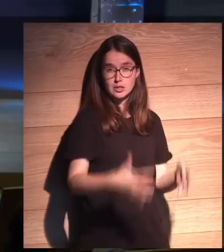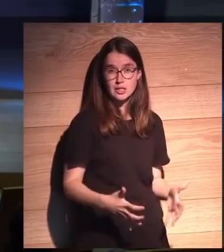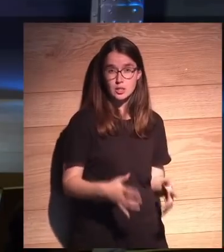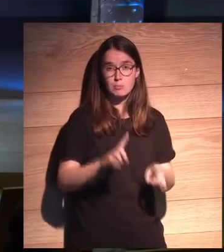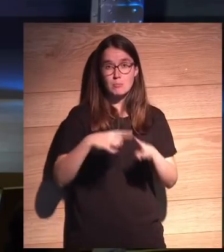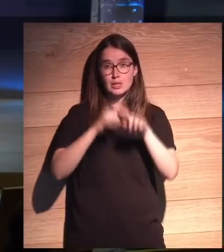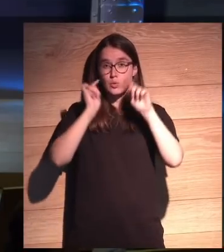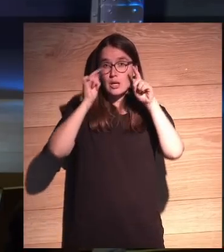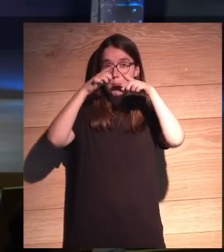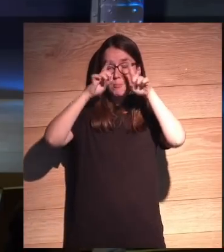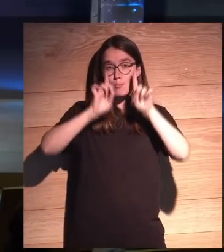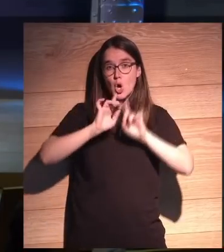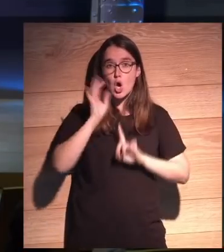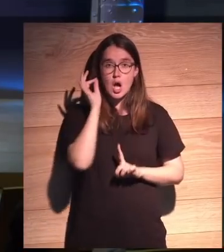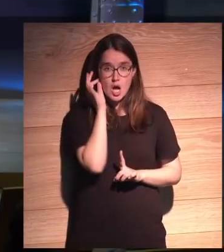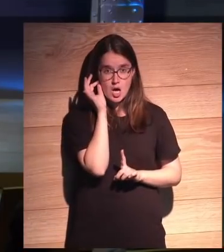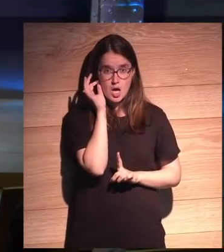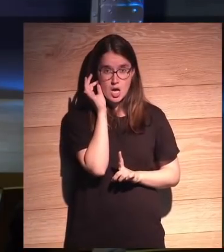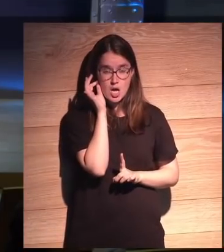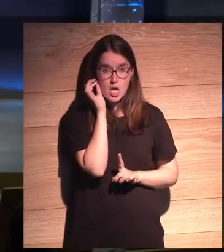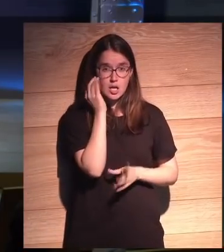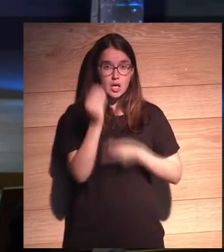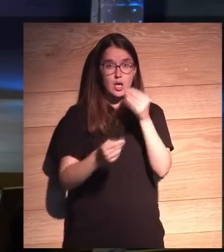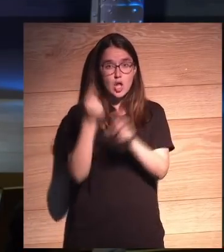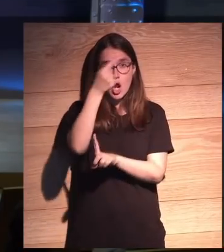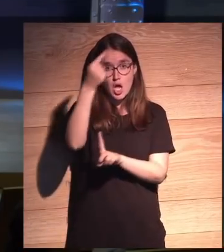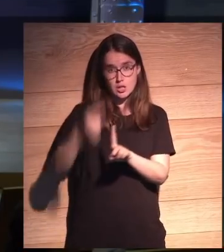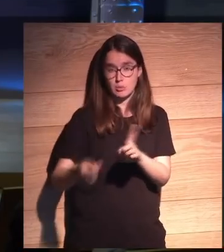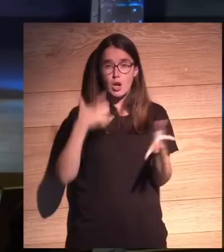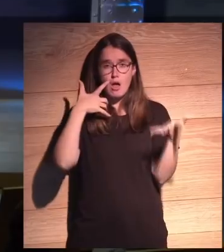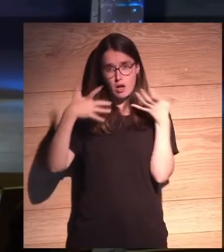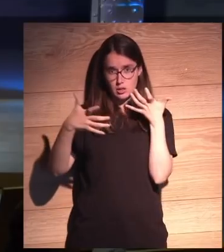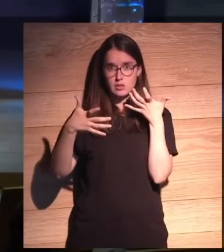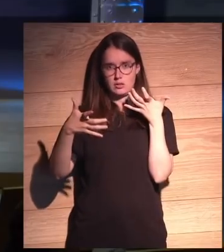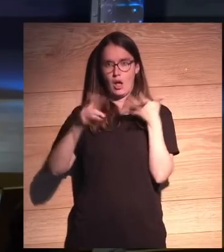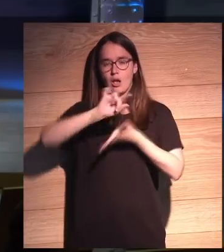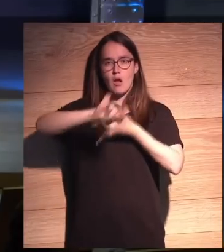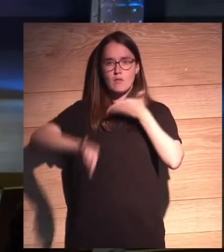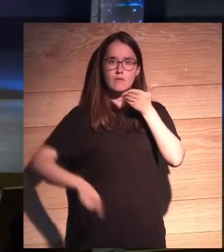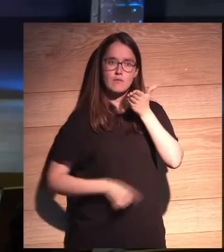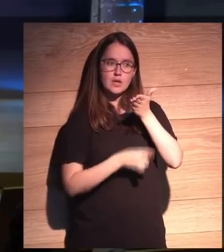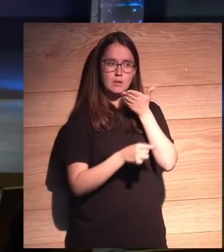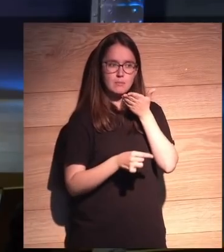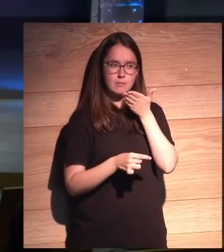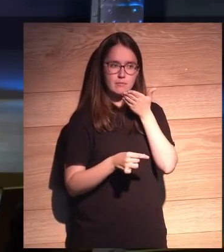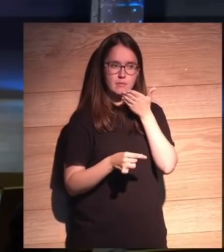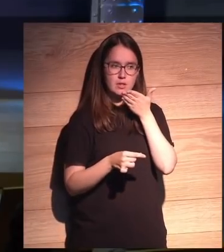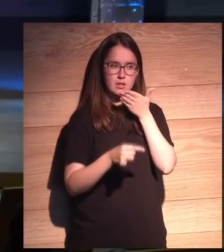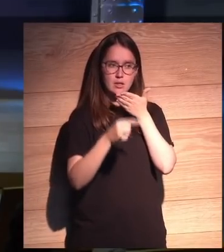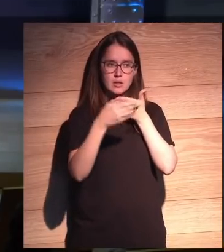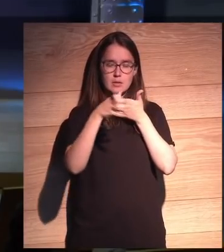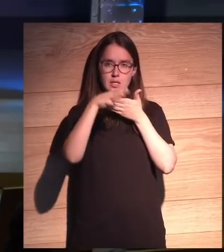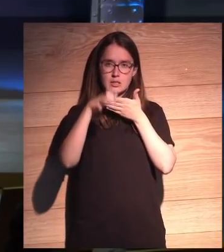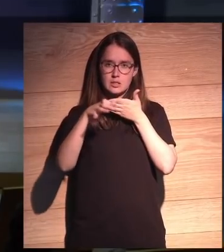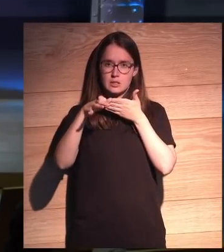una monja que fue la ilustradora, la artista, y que firma como Ende Pintrix